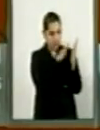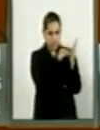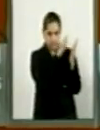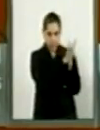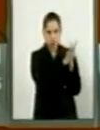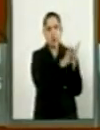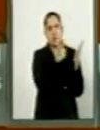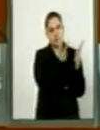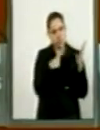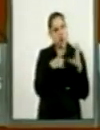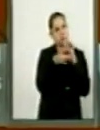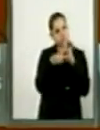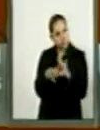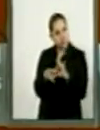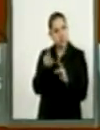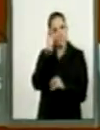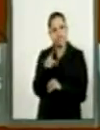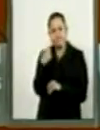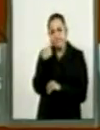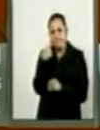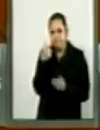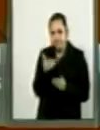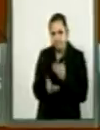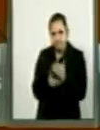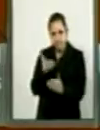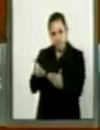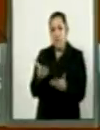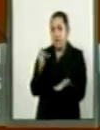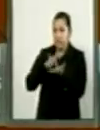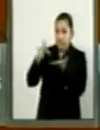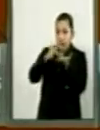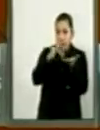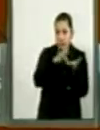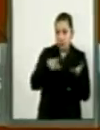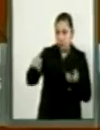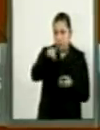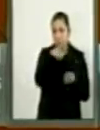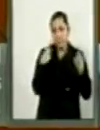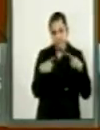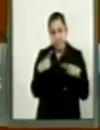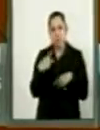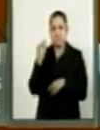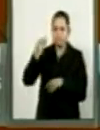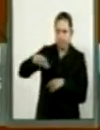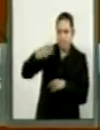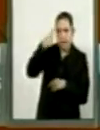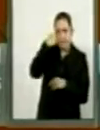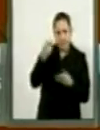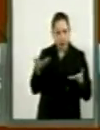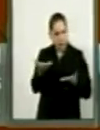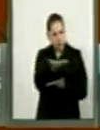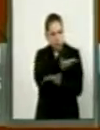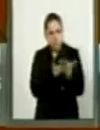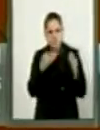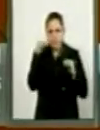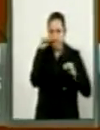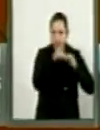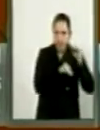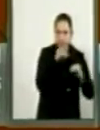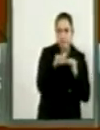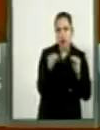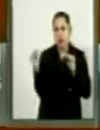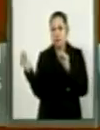agradecer a todos aquellos que participaron en el proceso de aprobación de esta reforma, en su cabildeo, en encontrar una redacción